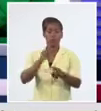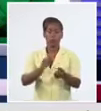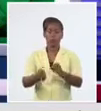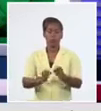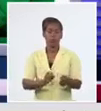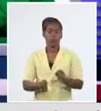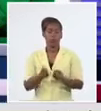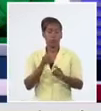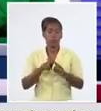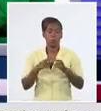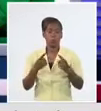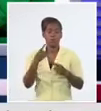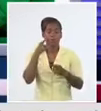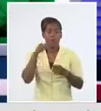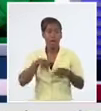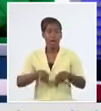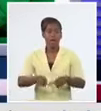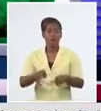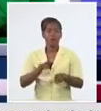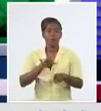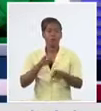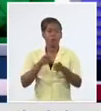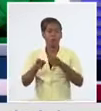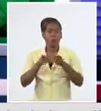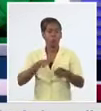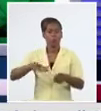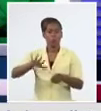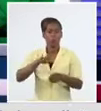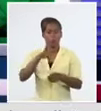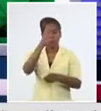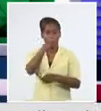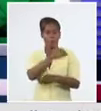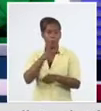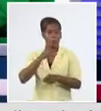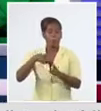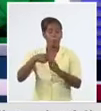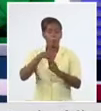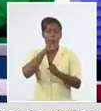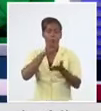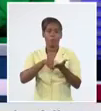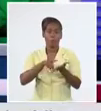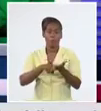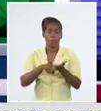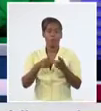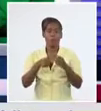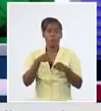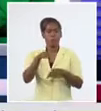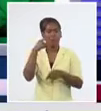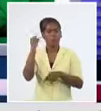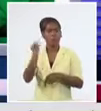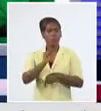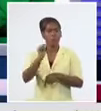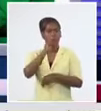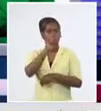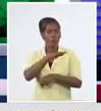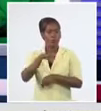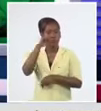hubo. En este minuto siguen habiendo pacientes pediátricos, pero pacientes con síntomas leves, mucho